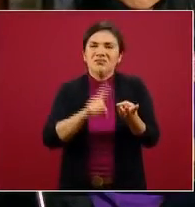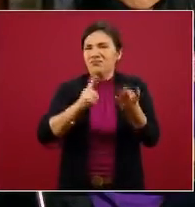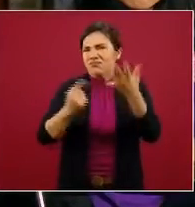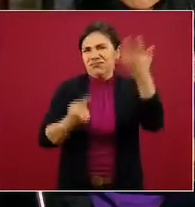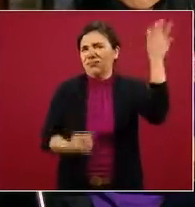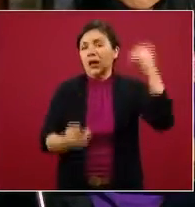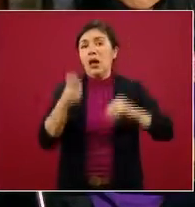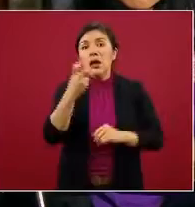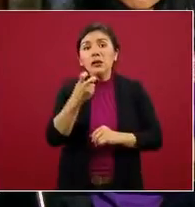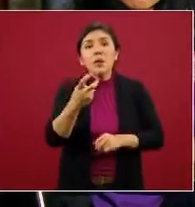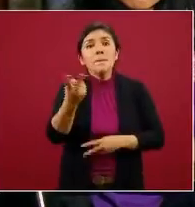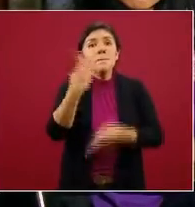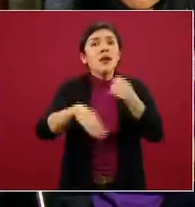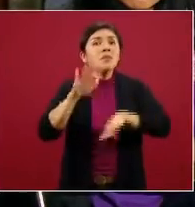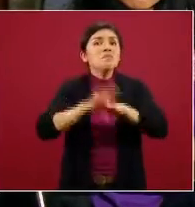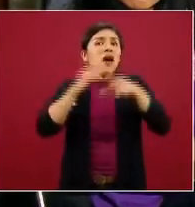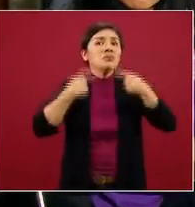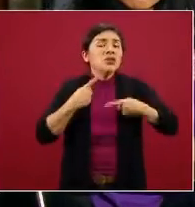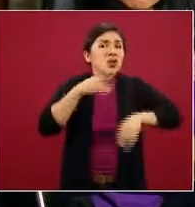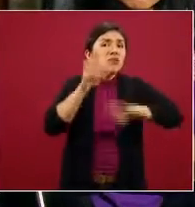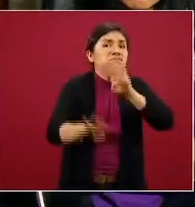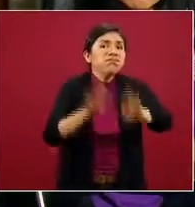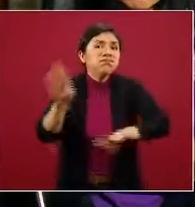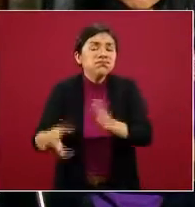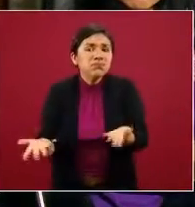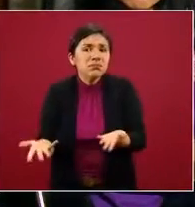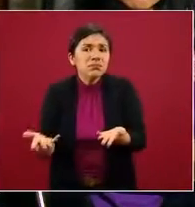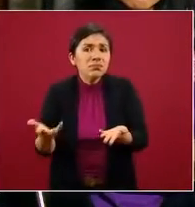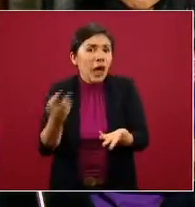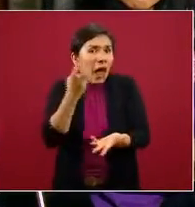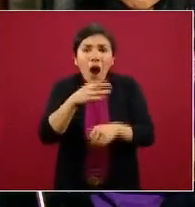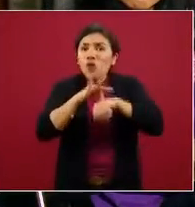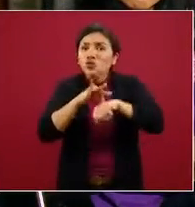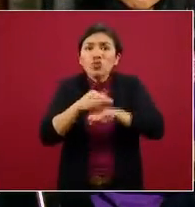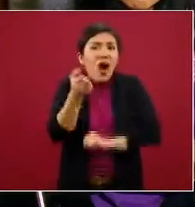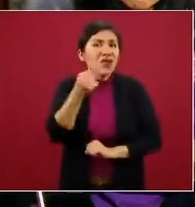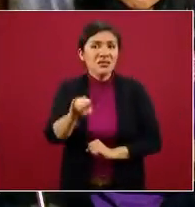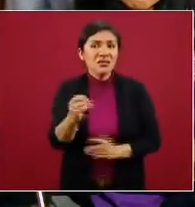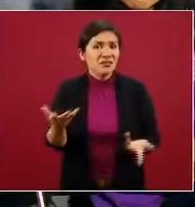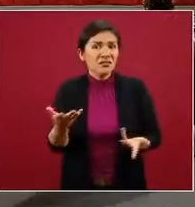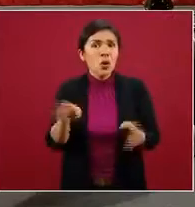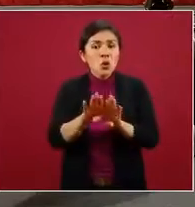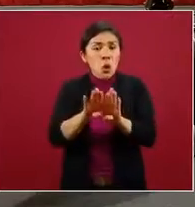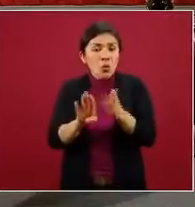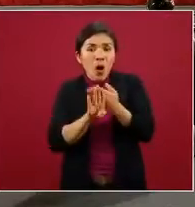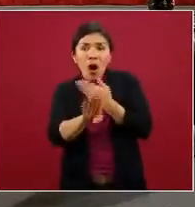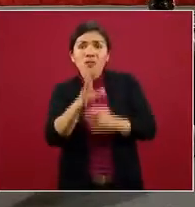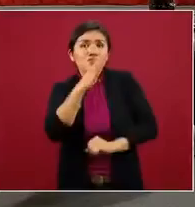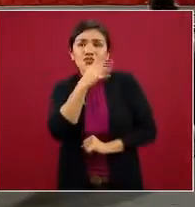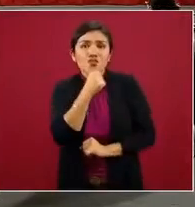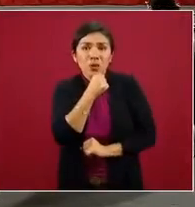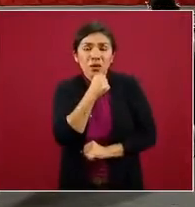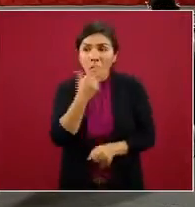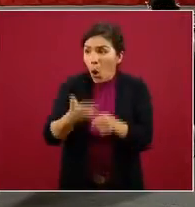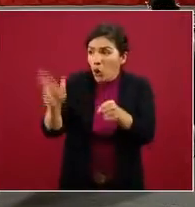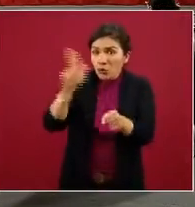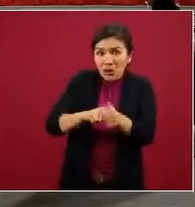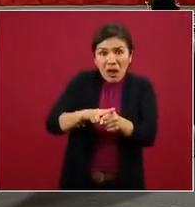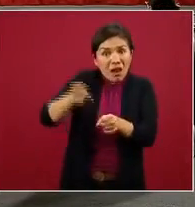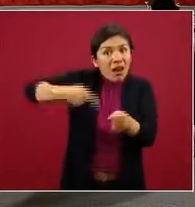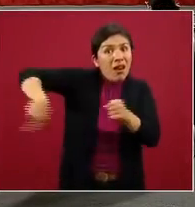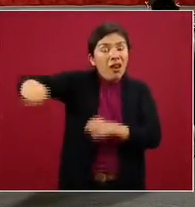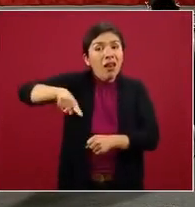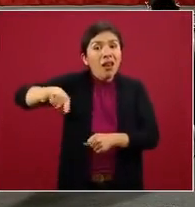va a ocasionar es una gran mortandad? Porque esa es nuestra realidad, no hay forma de evitar eso. Claro. Nuestros hospitales van a